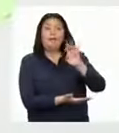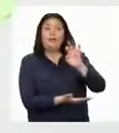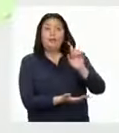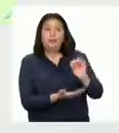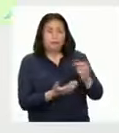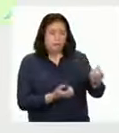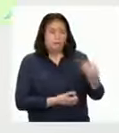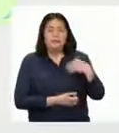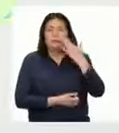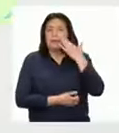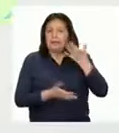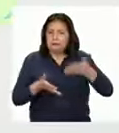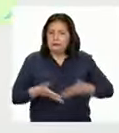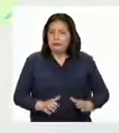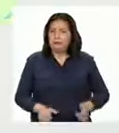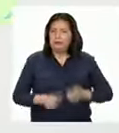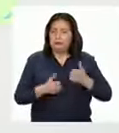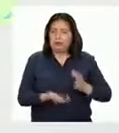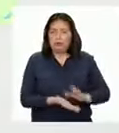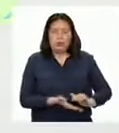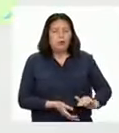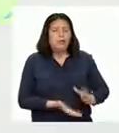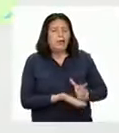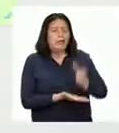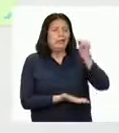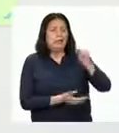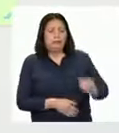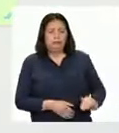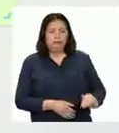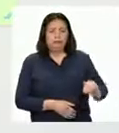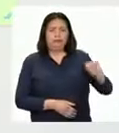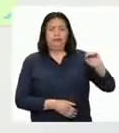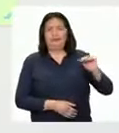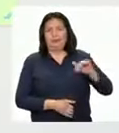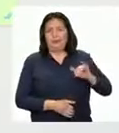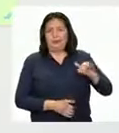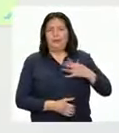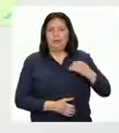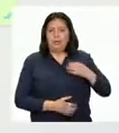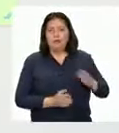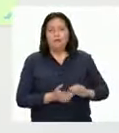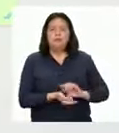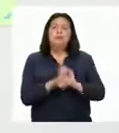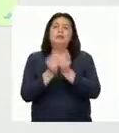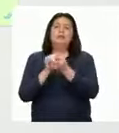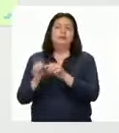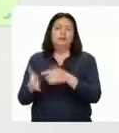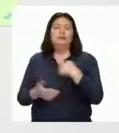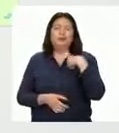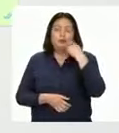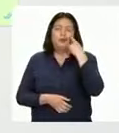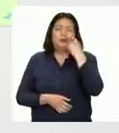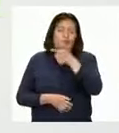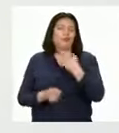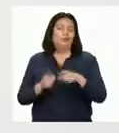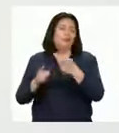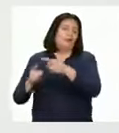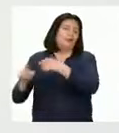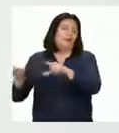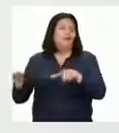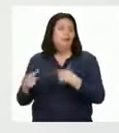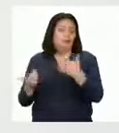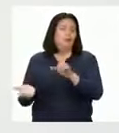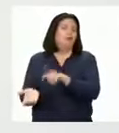dice: mi mamá nació y vivió en Ica hasta que tuvo mi edad y luego se mudó. Por eso conoce varios sitios con sus diferentes